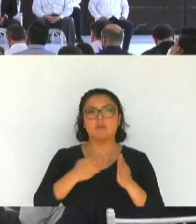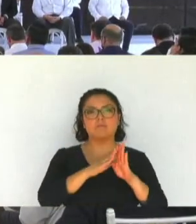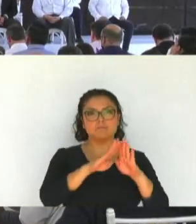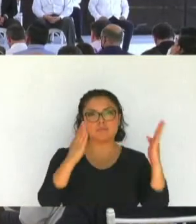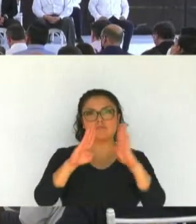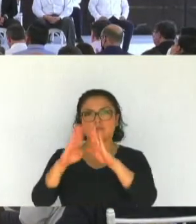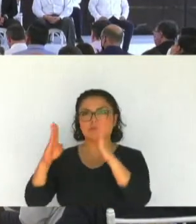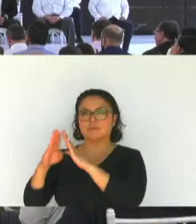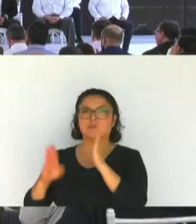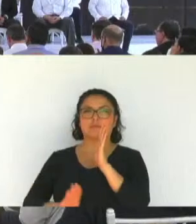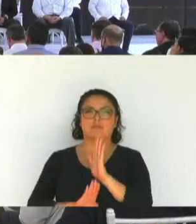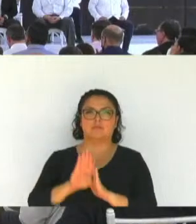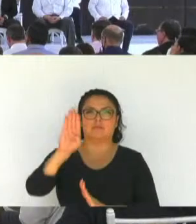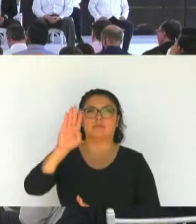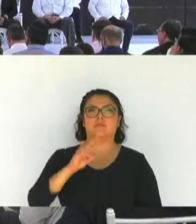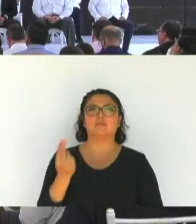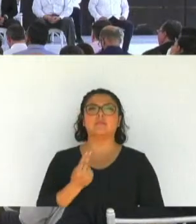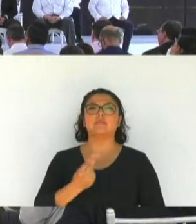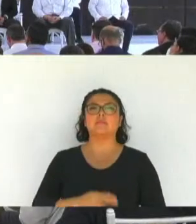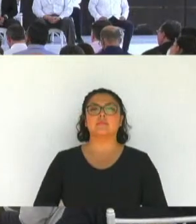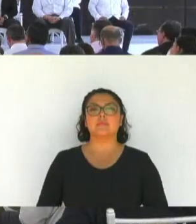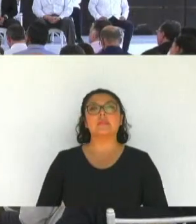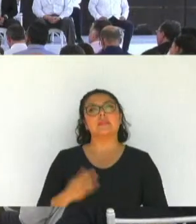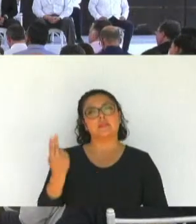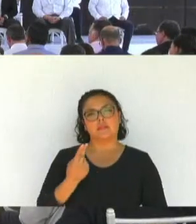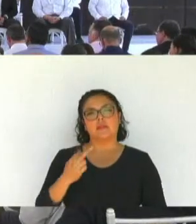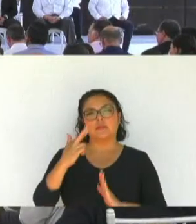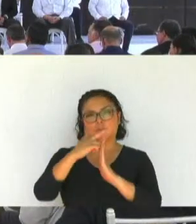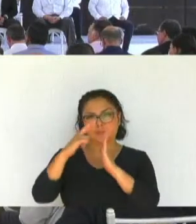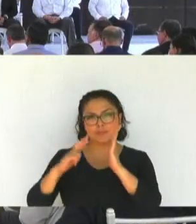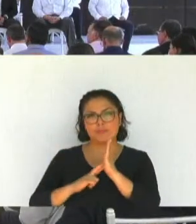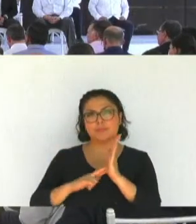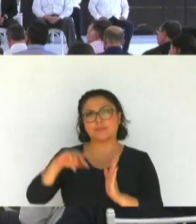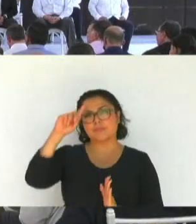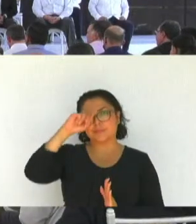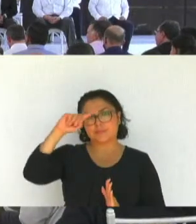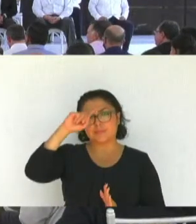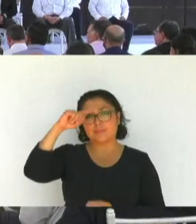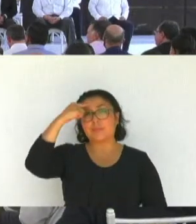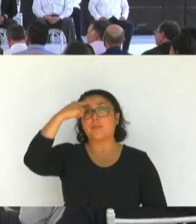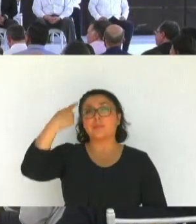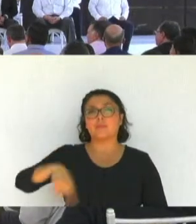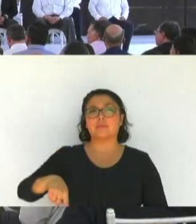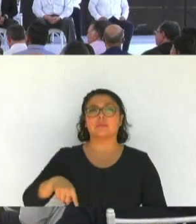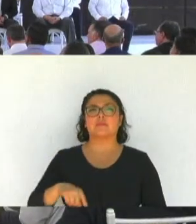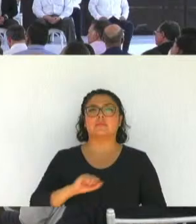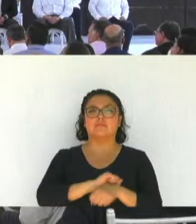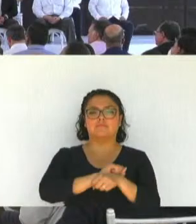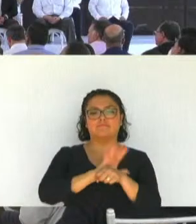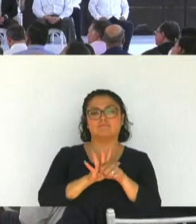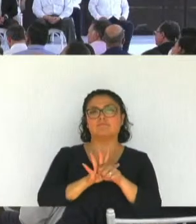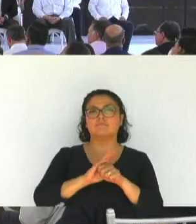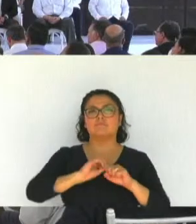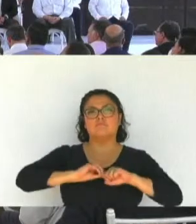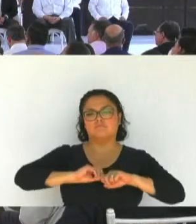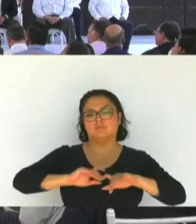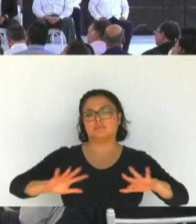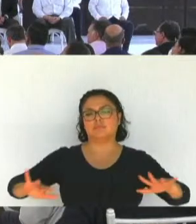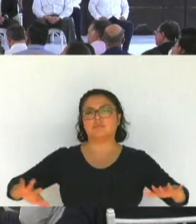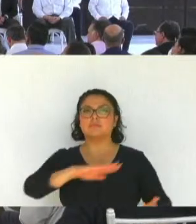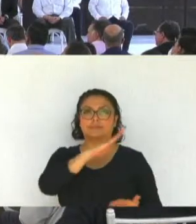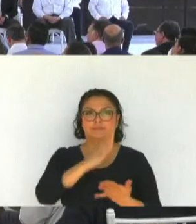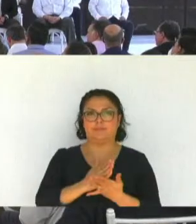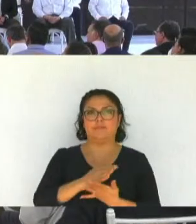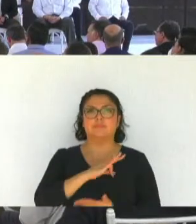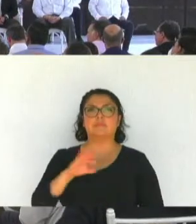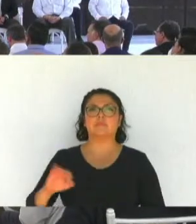ello se requerían protocolos y normas que evitaran al máximo la posibilidad de contagios por el COVID. Y en